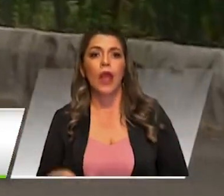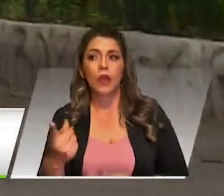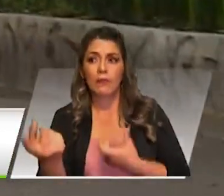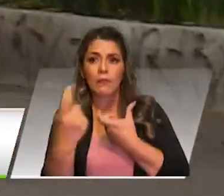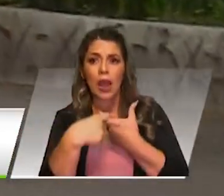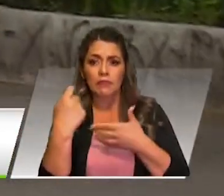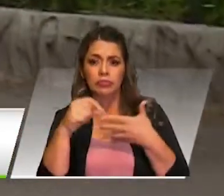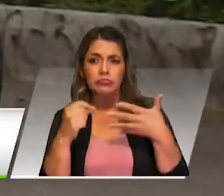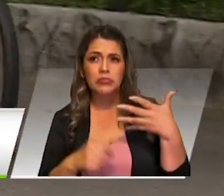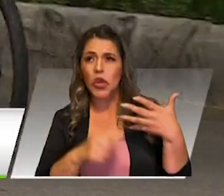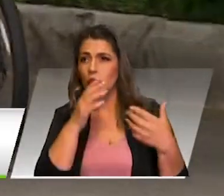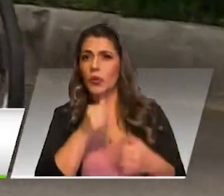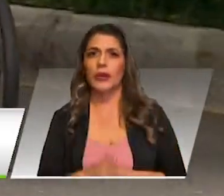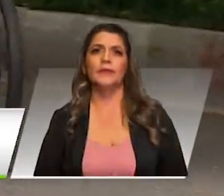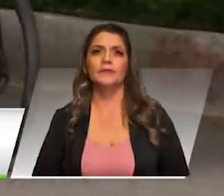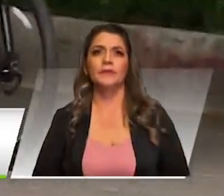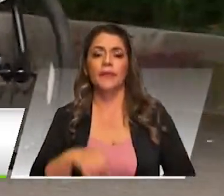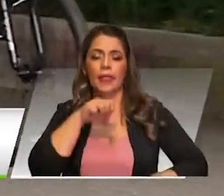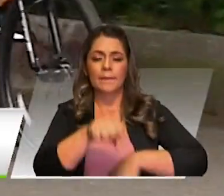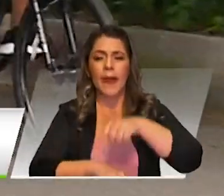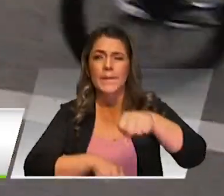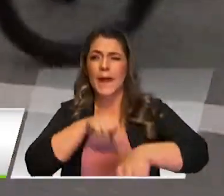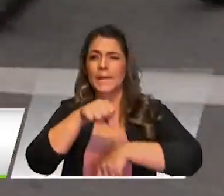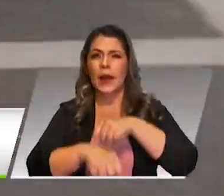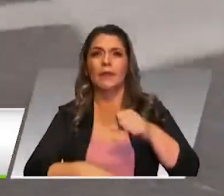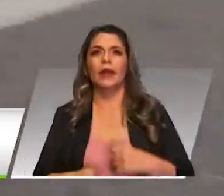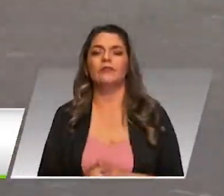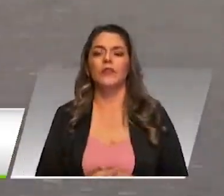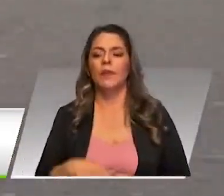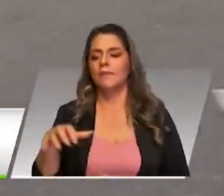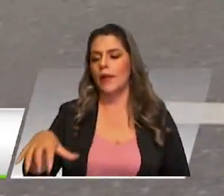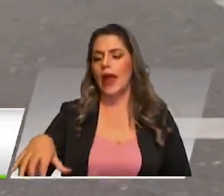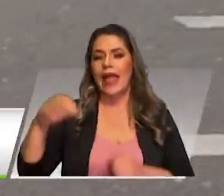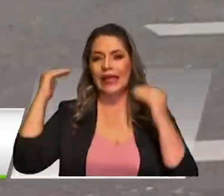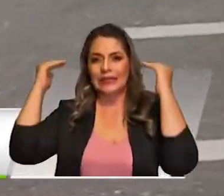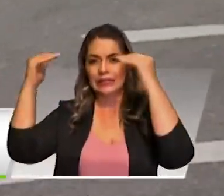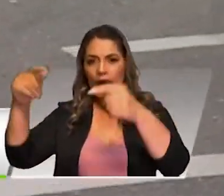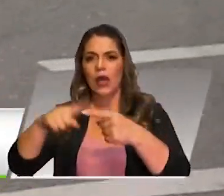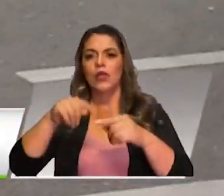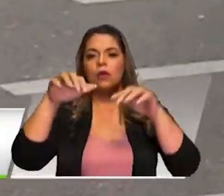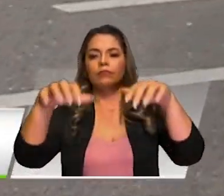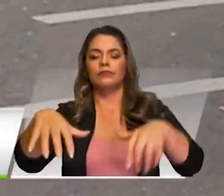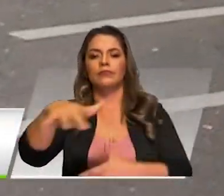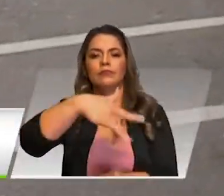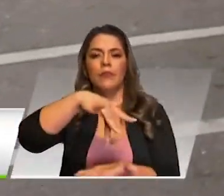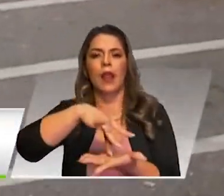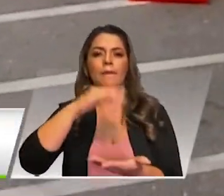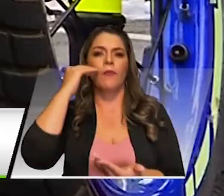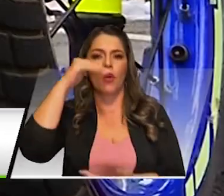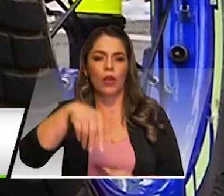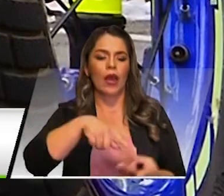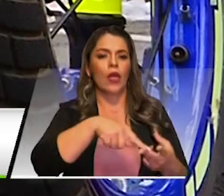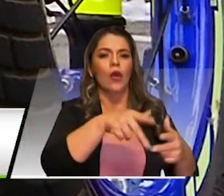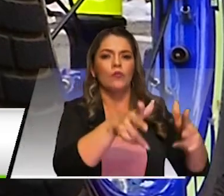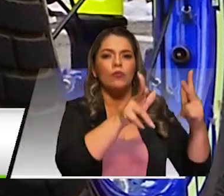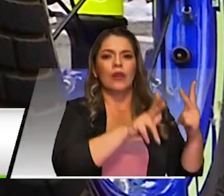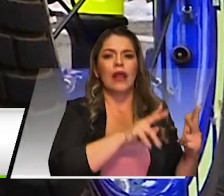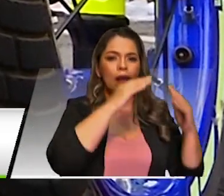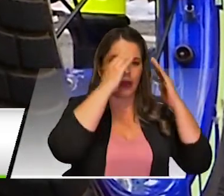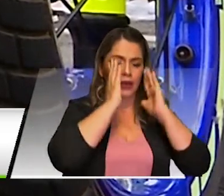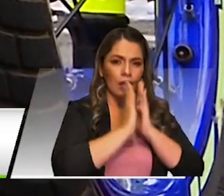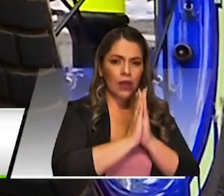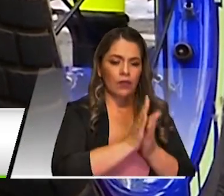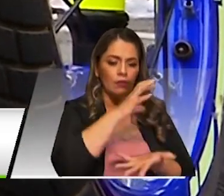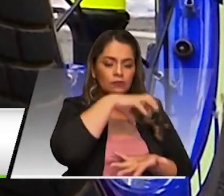inscripción. La cicloescuela funciona en 4 lugares de la ciudad: Estadio, Parque El Poblado, Puente de la Madre Laura y en el Juan Pablo II.